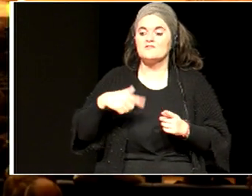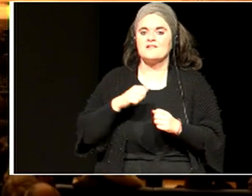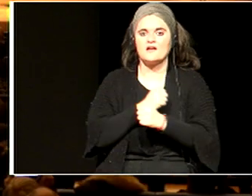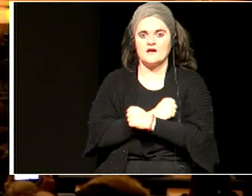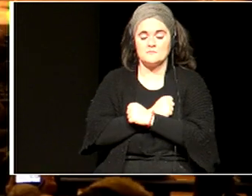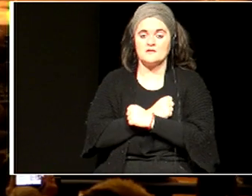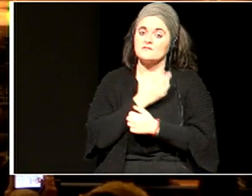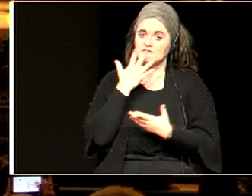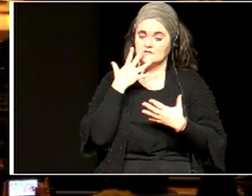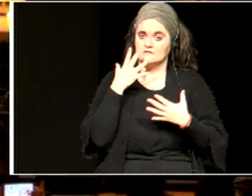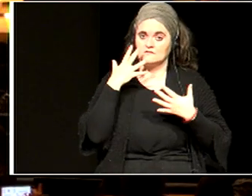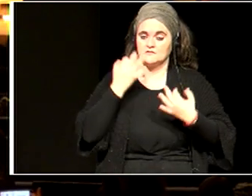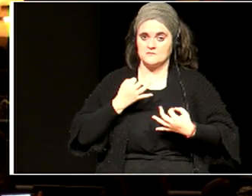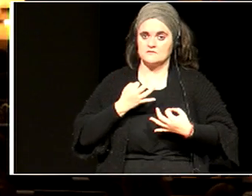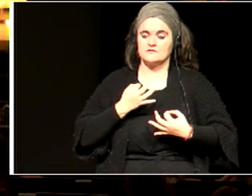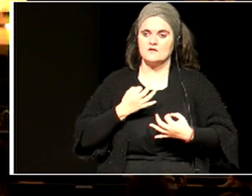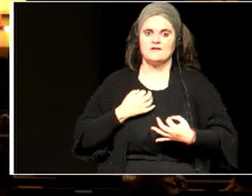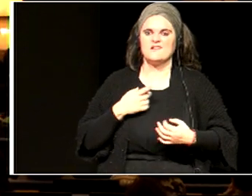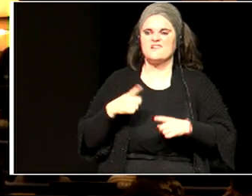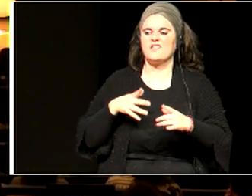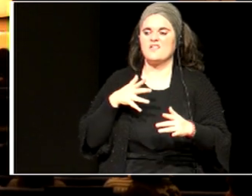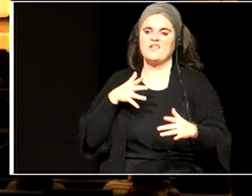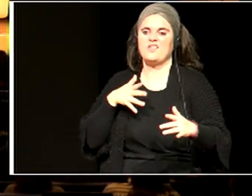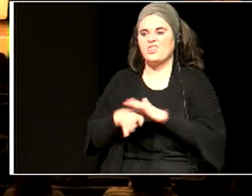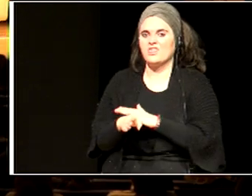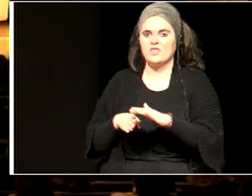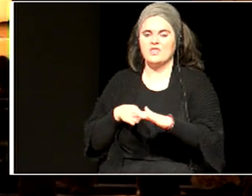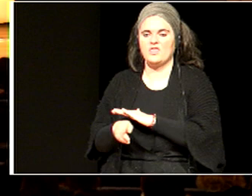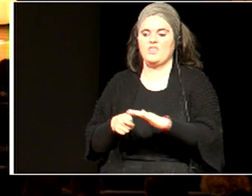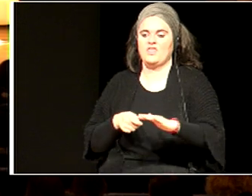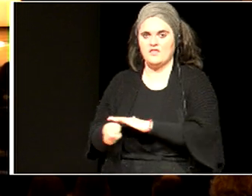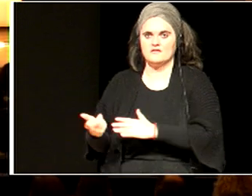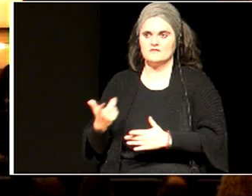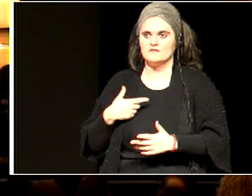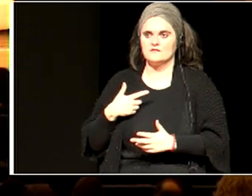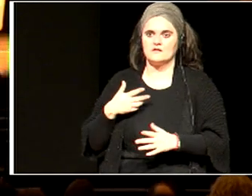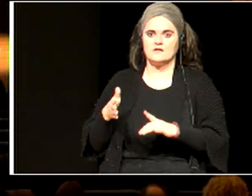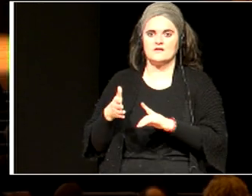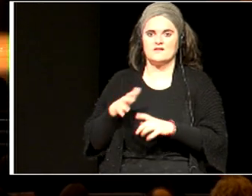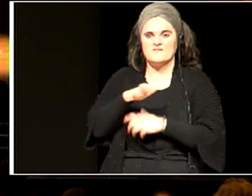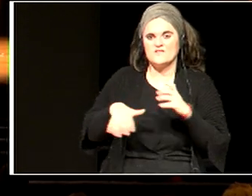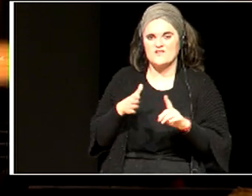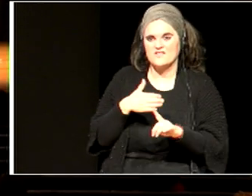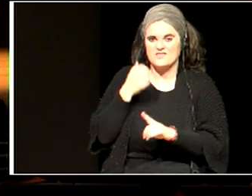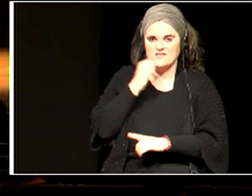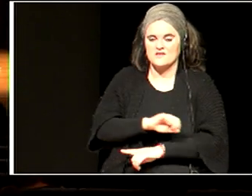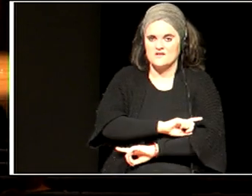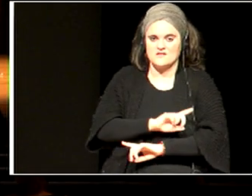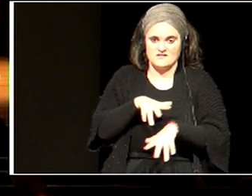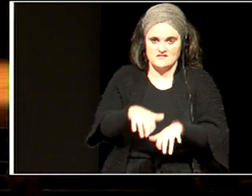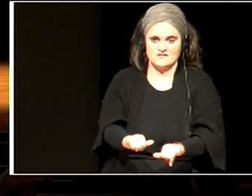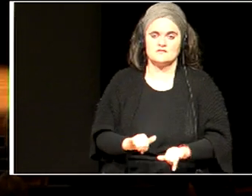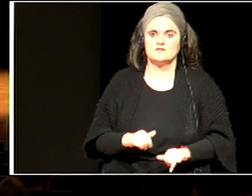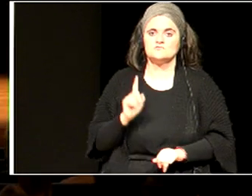verdad que nadie tenga que meterse en nada que no exista violencia y que lo único que exista sea cariño